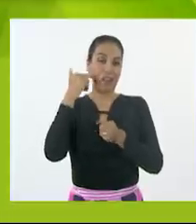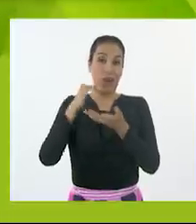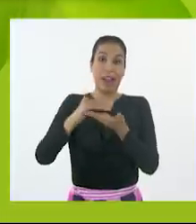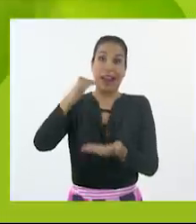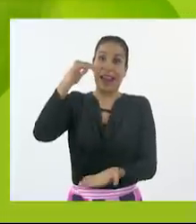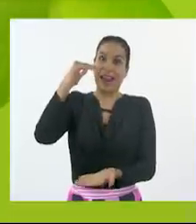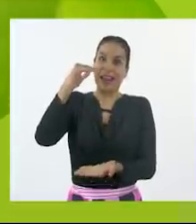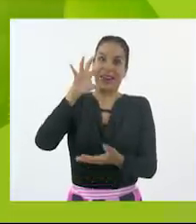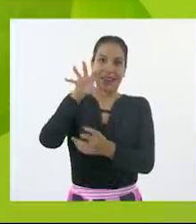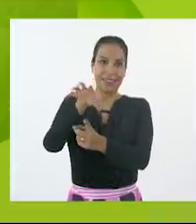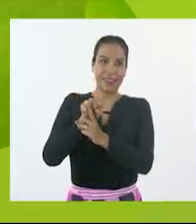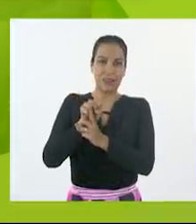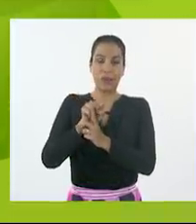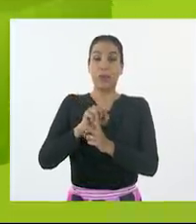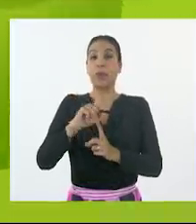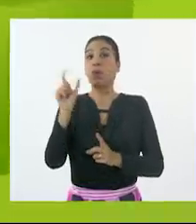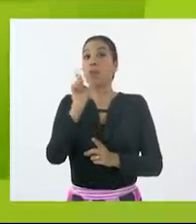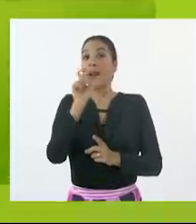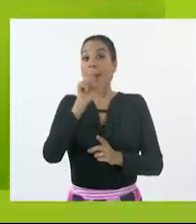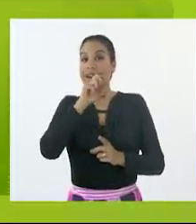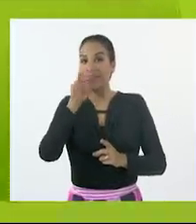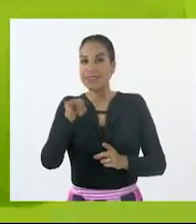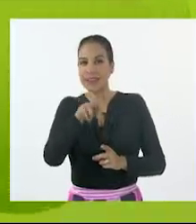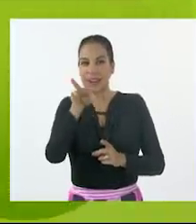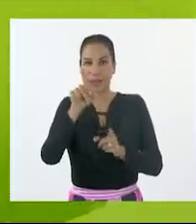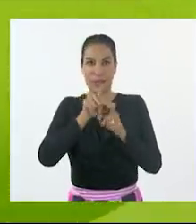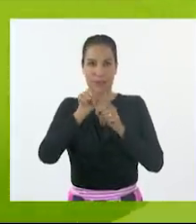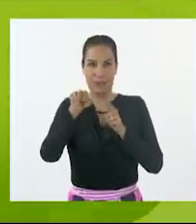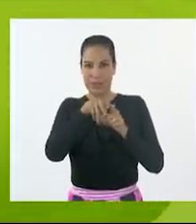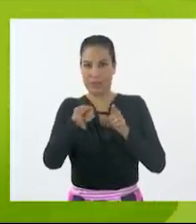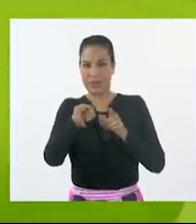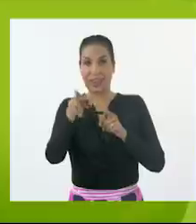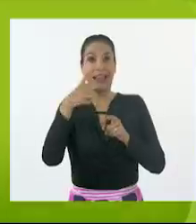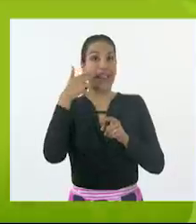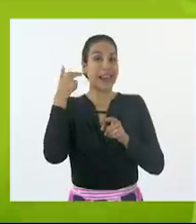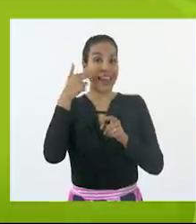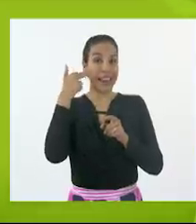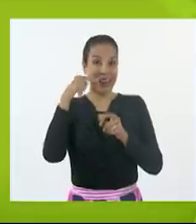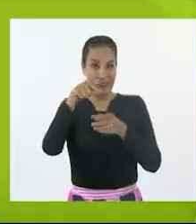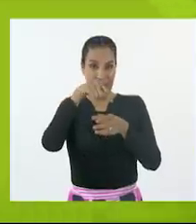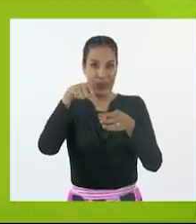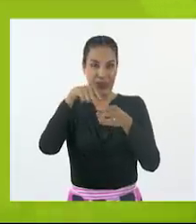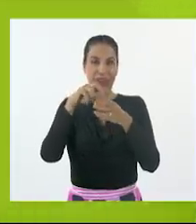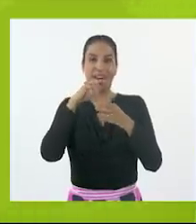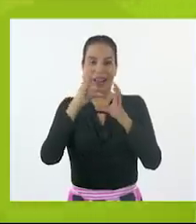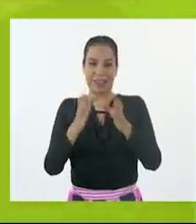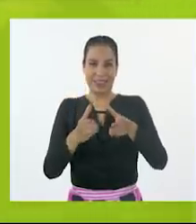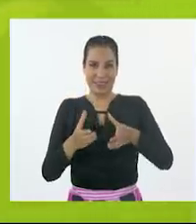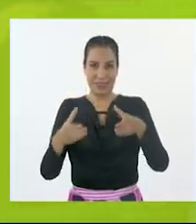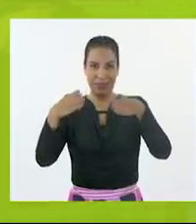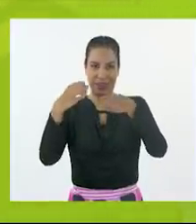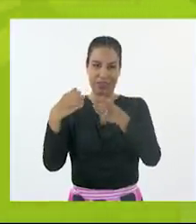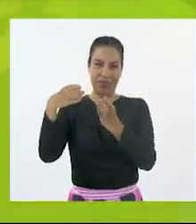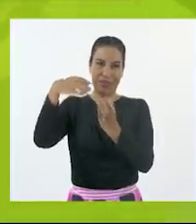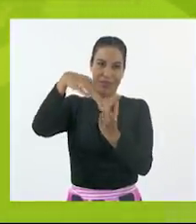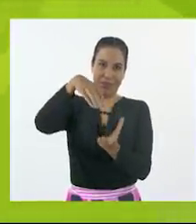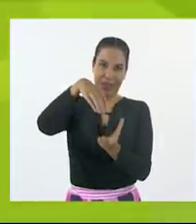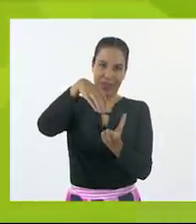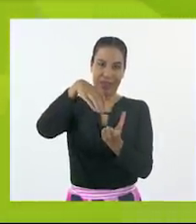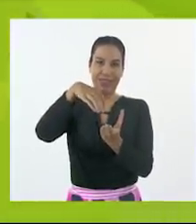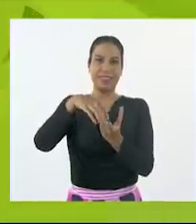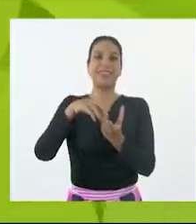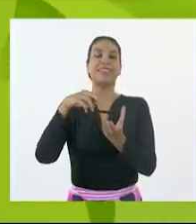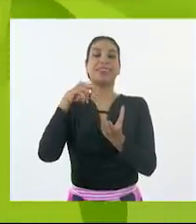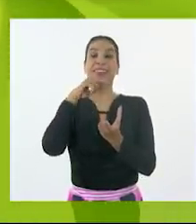ratonzote. Cuando la serpiente se fue, los ratones inclinaron el frasco hacia un